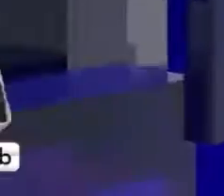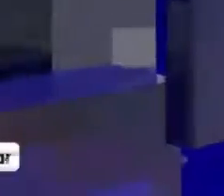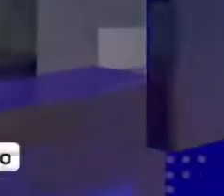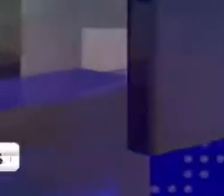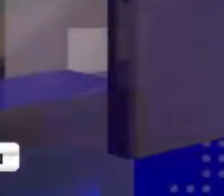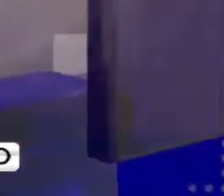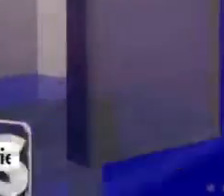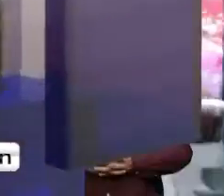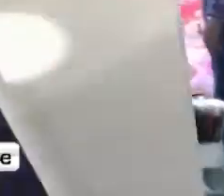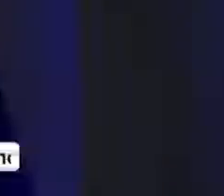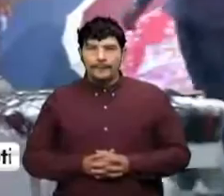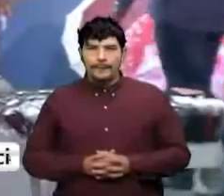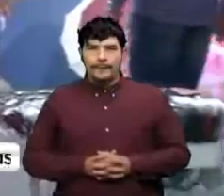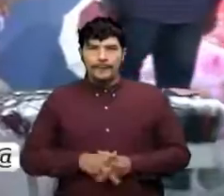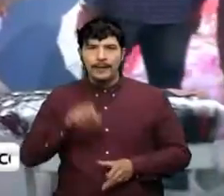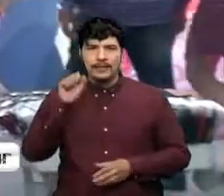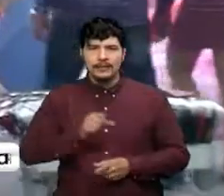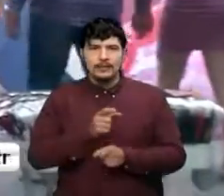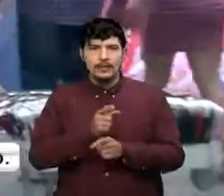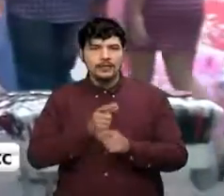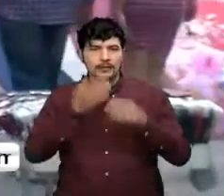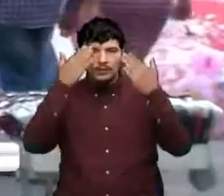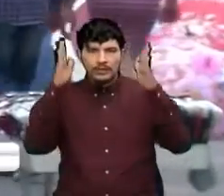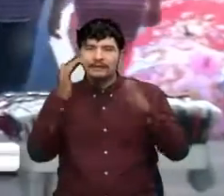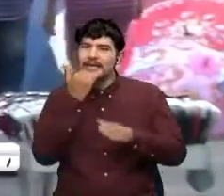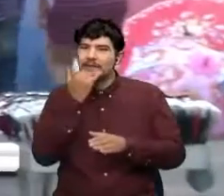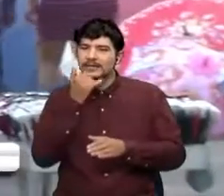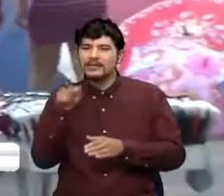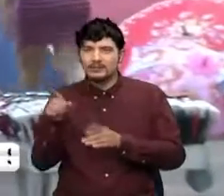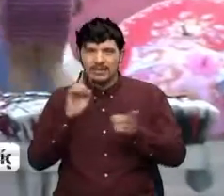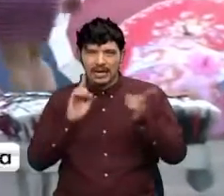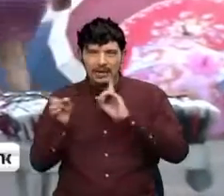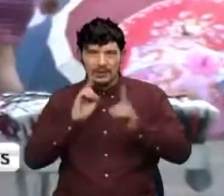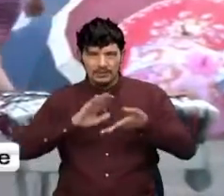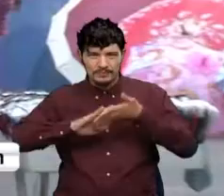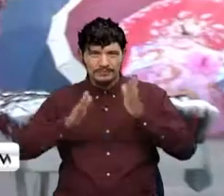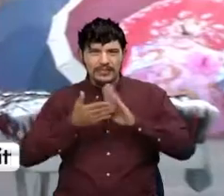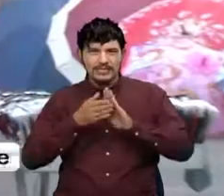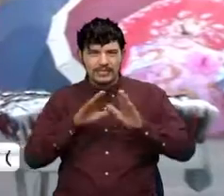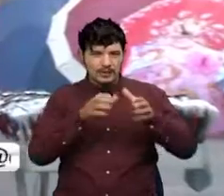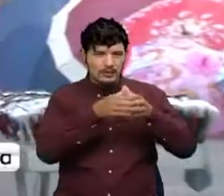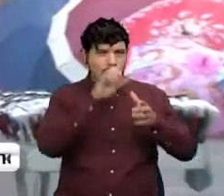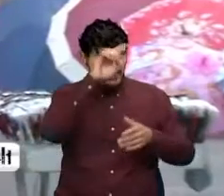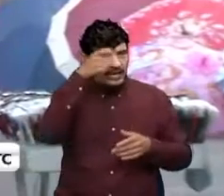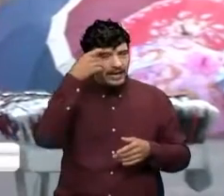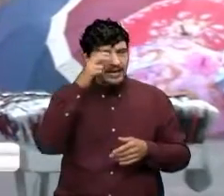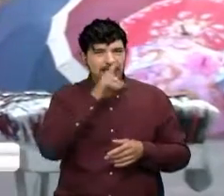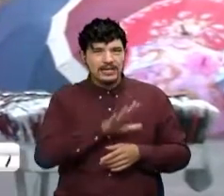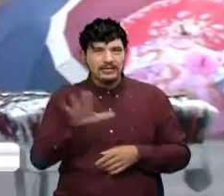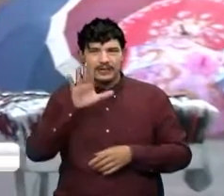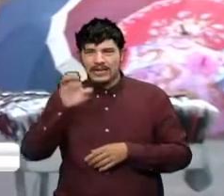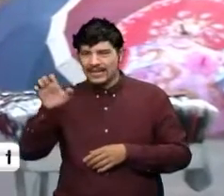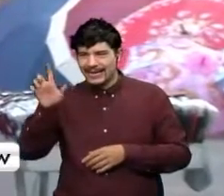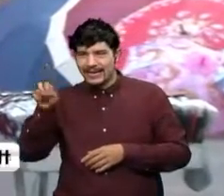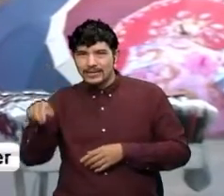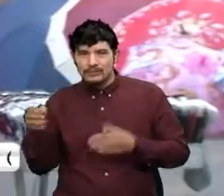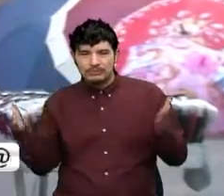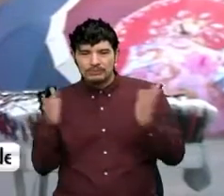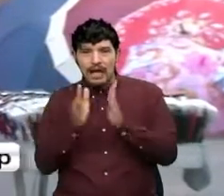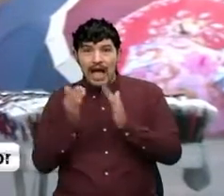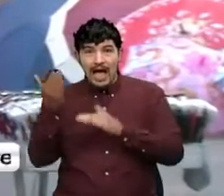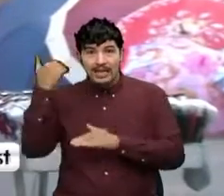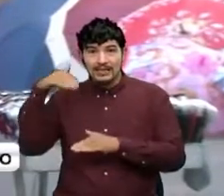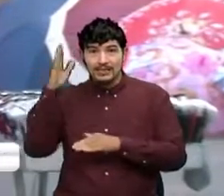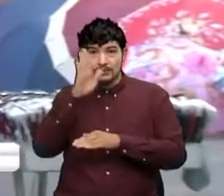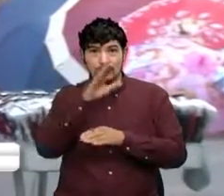A pesar de la incertidumbre que genera la negociación entre el gobierno y ELN, luego de los atentados en el departamento del Atlántico, existe